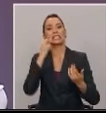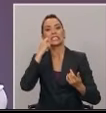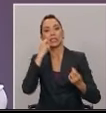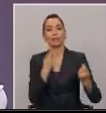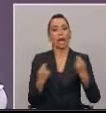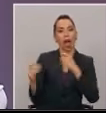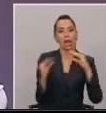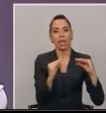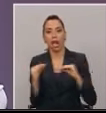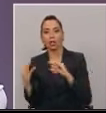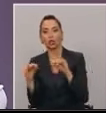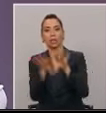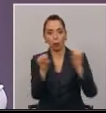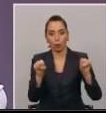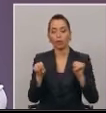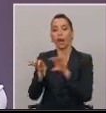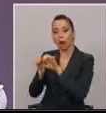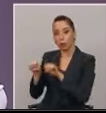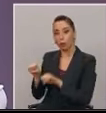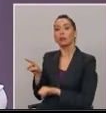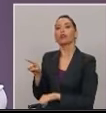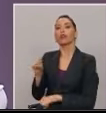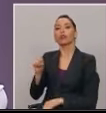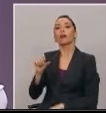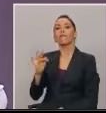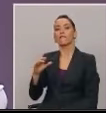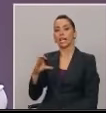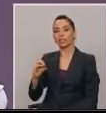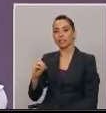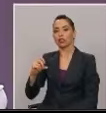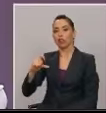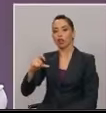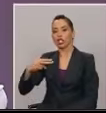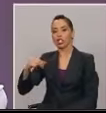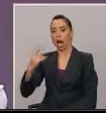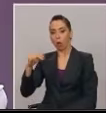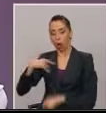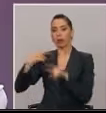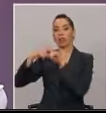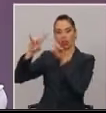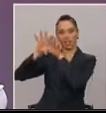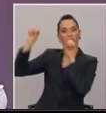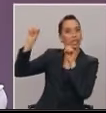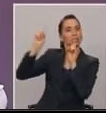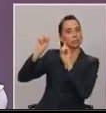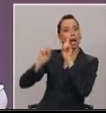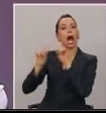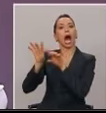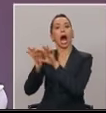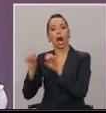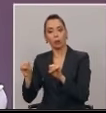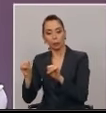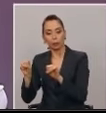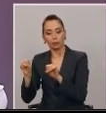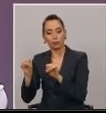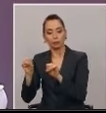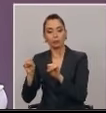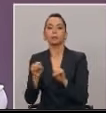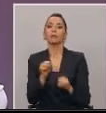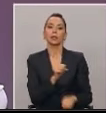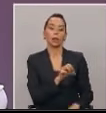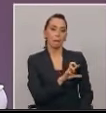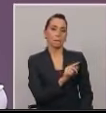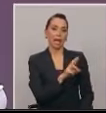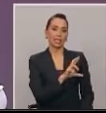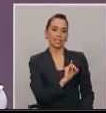con todos. Con Francisco Chaguán tengo una diferencia muy fuerte en algunos temas, pero estoy de acuerdo con él en lo intendente electo. Con